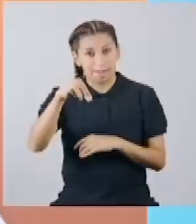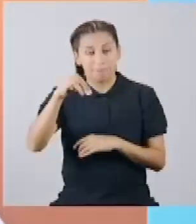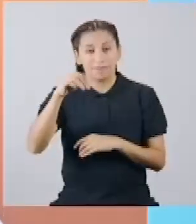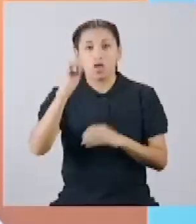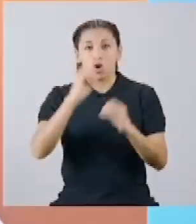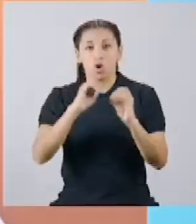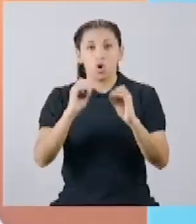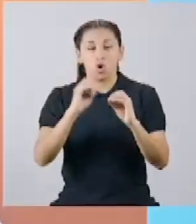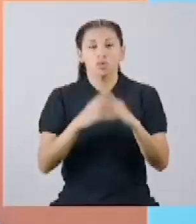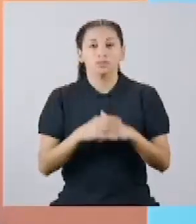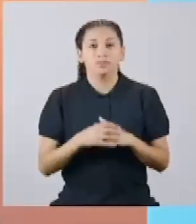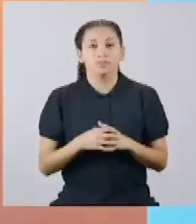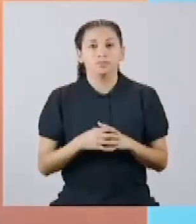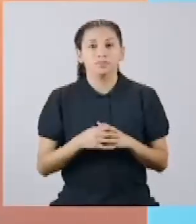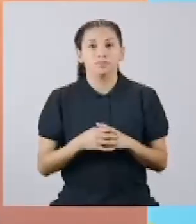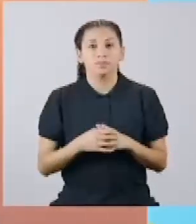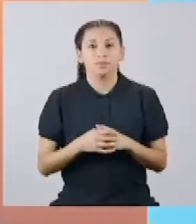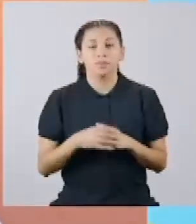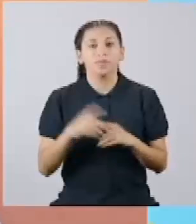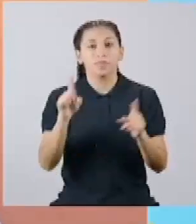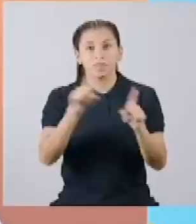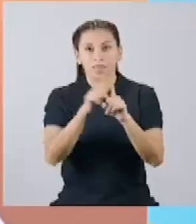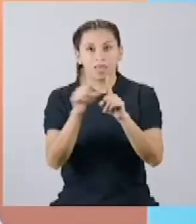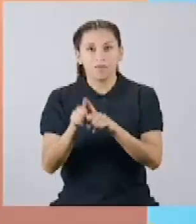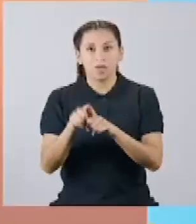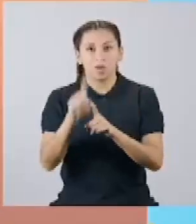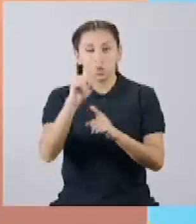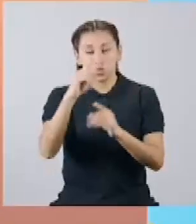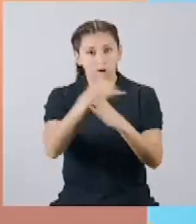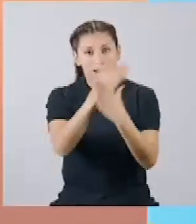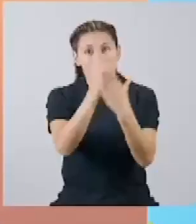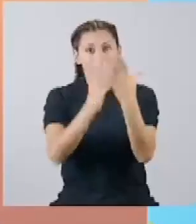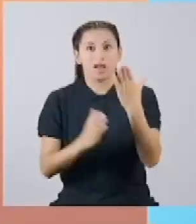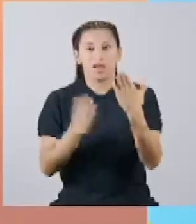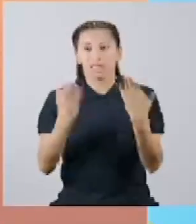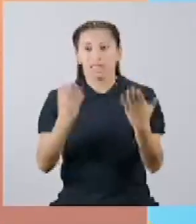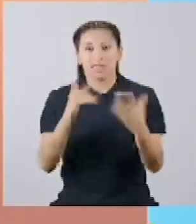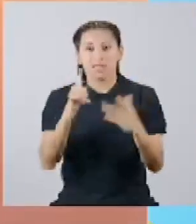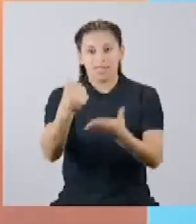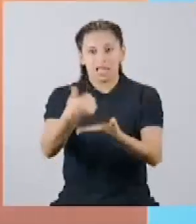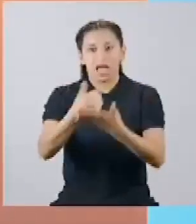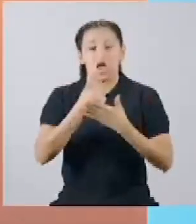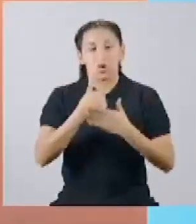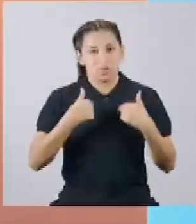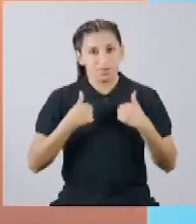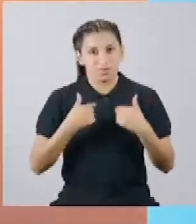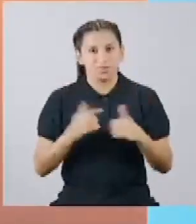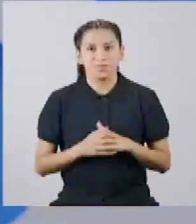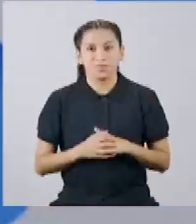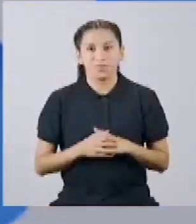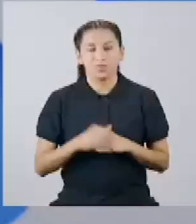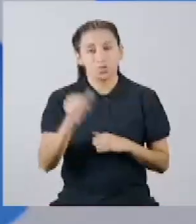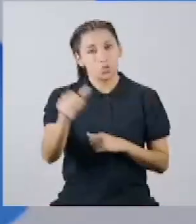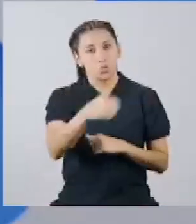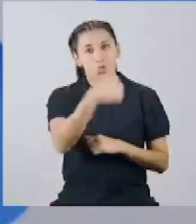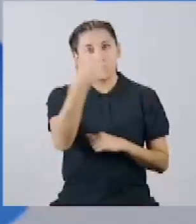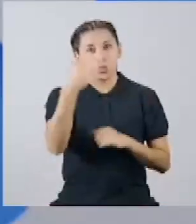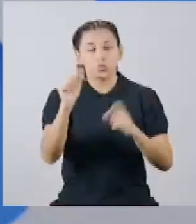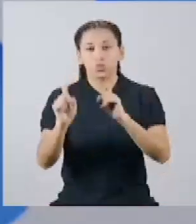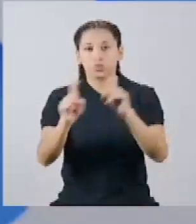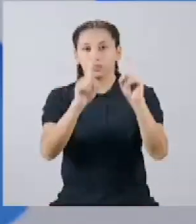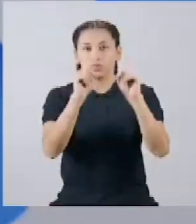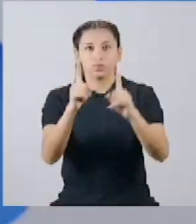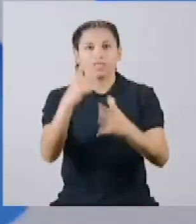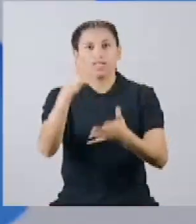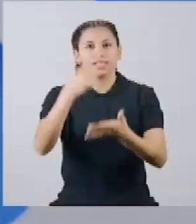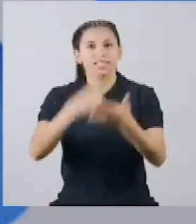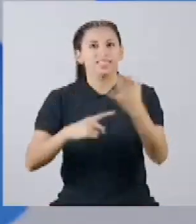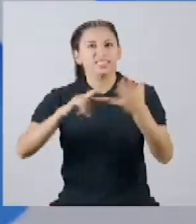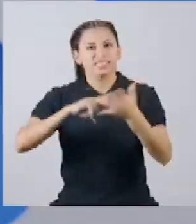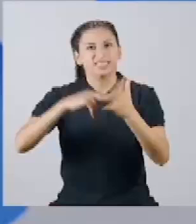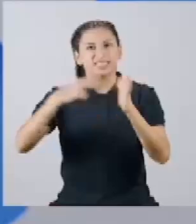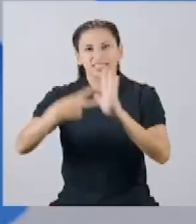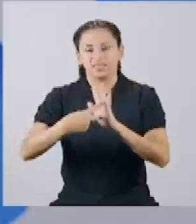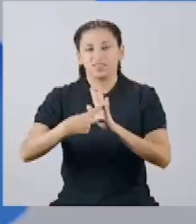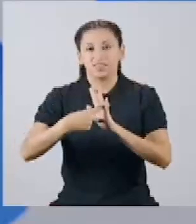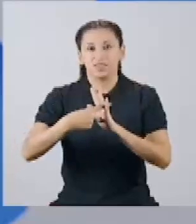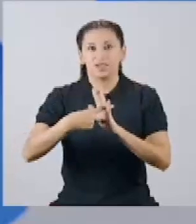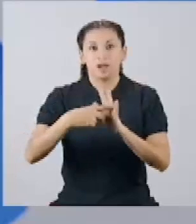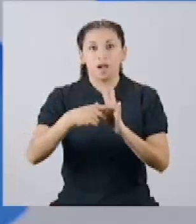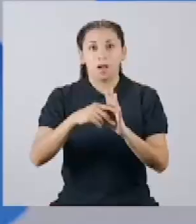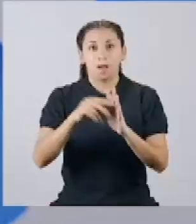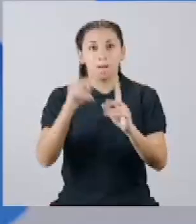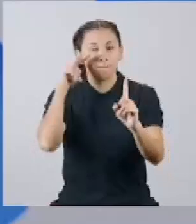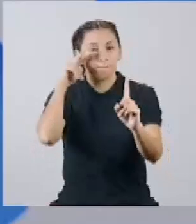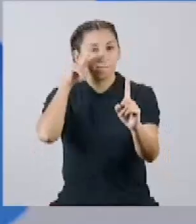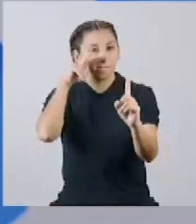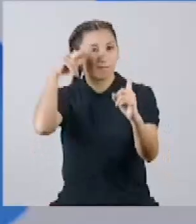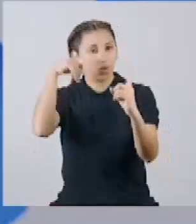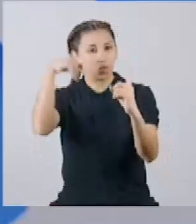HMW question y saturar y agrupar, que es lo que más me ha ayudado a mí. Siguiente pregunta. ¿Qué es el